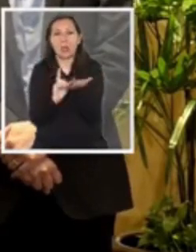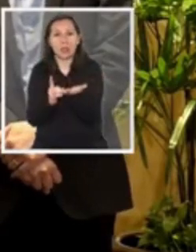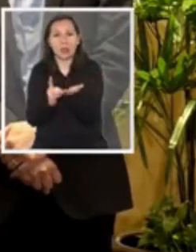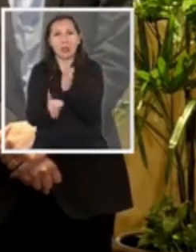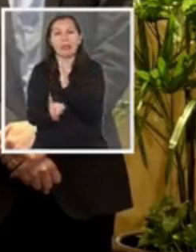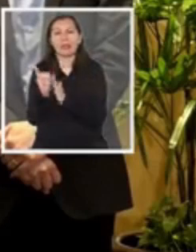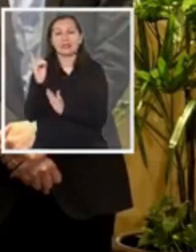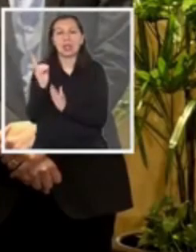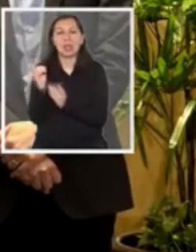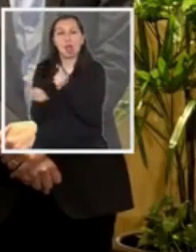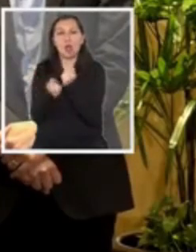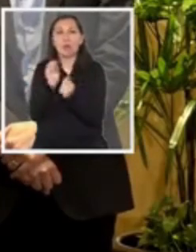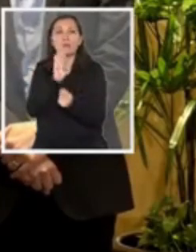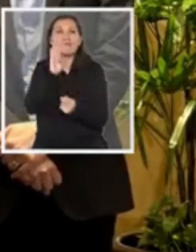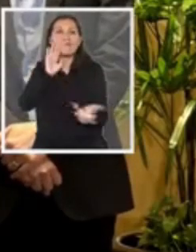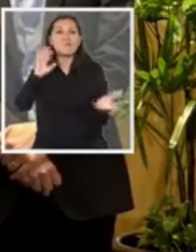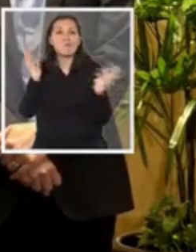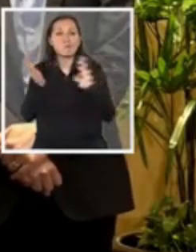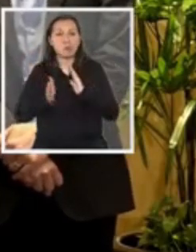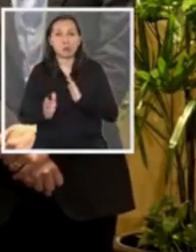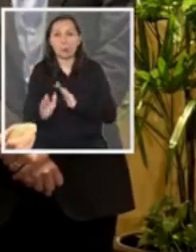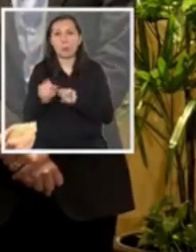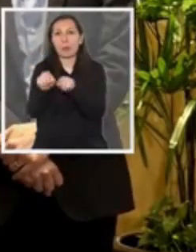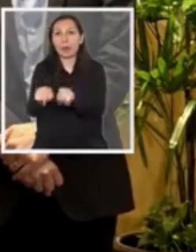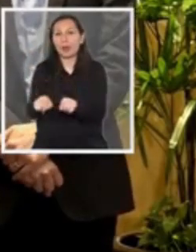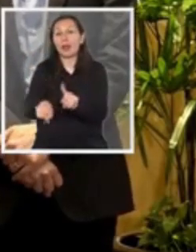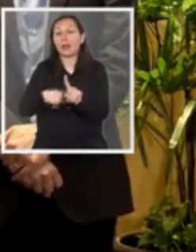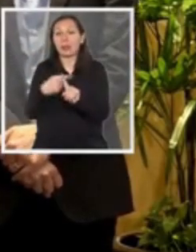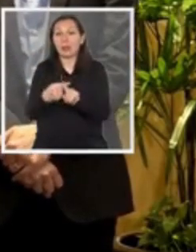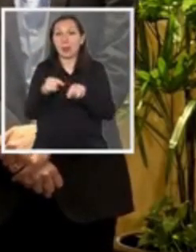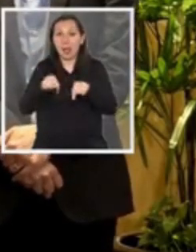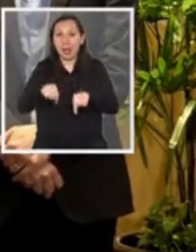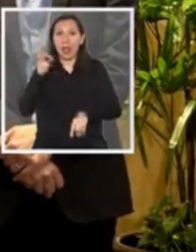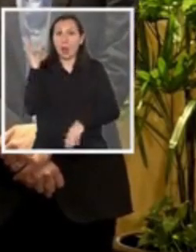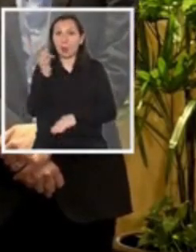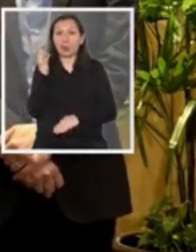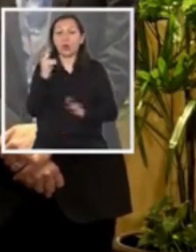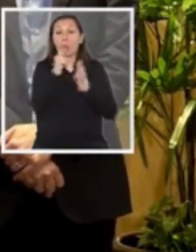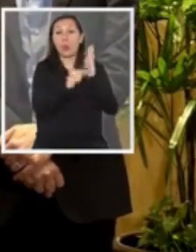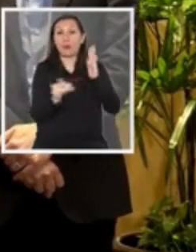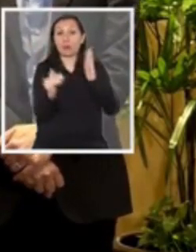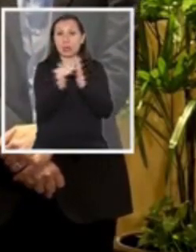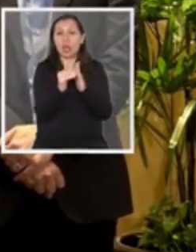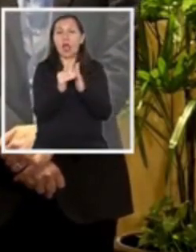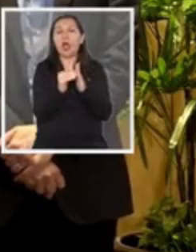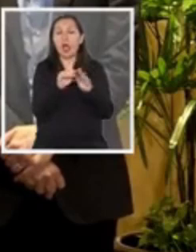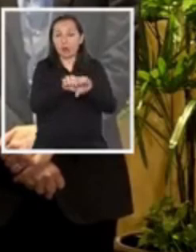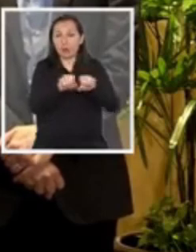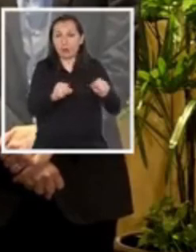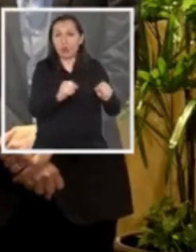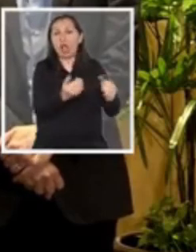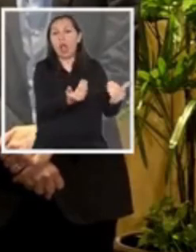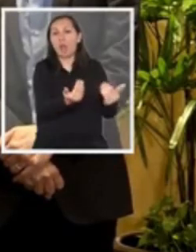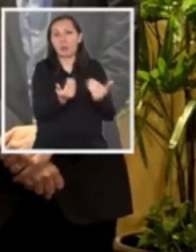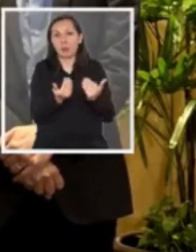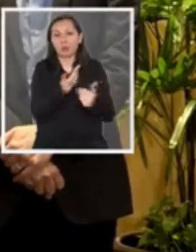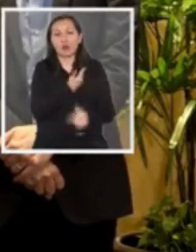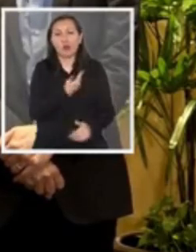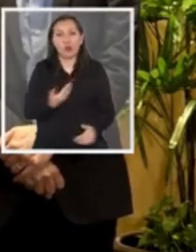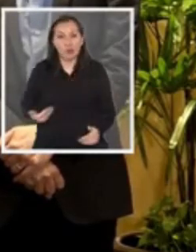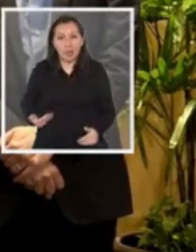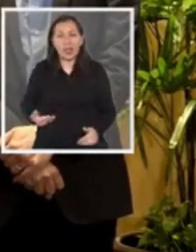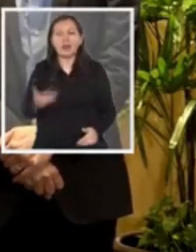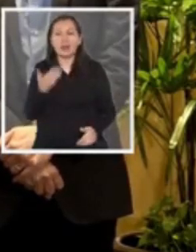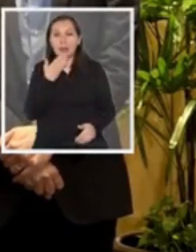desarrollo económico sustentable. Además, en esta reunión, Nueva Zelanda confirmó su apoyo a la estrategia del gobierno y el